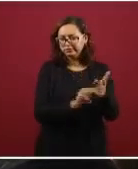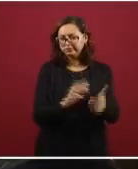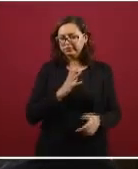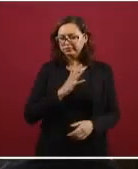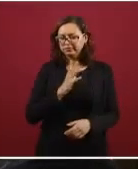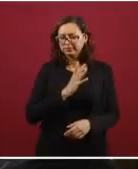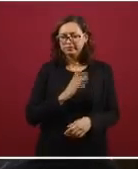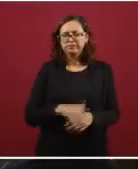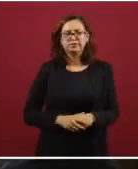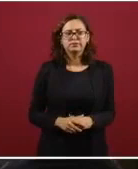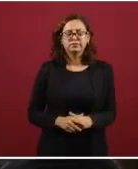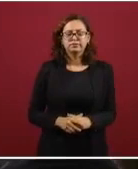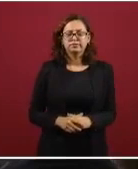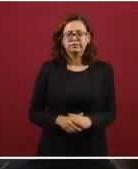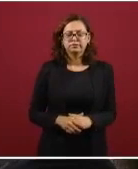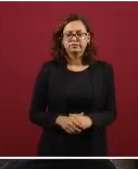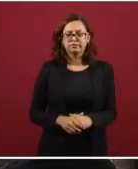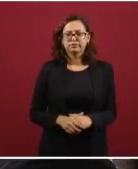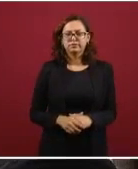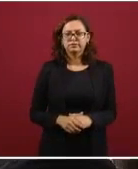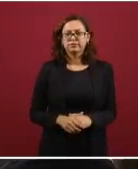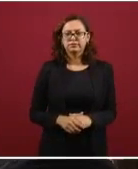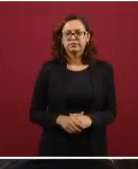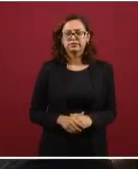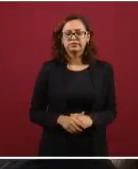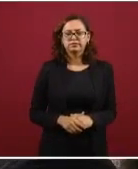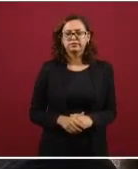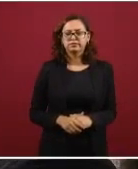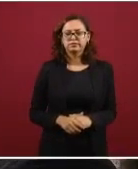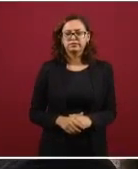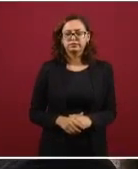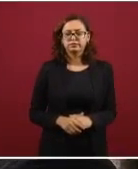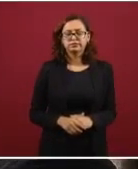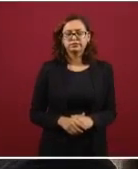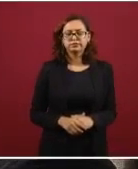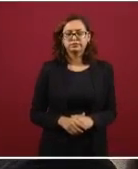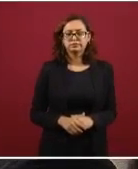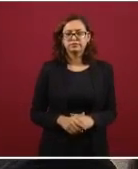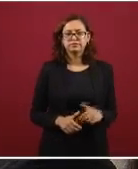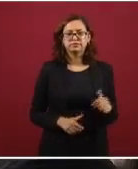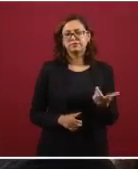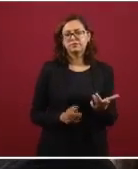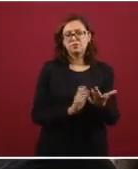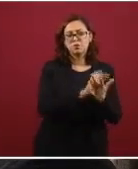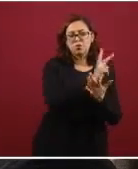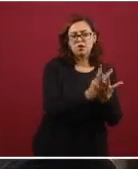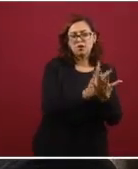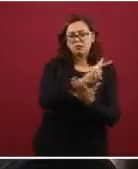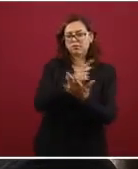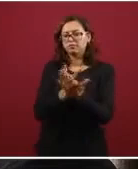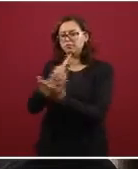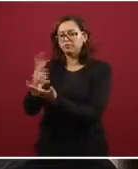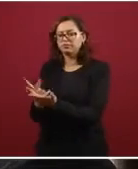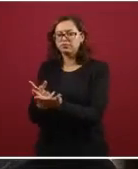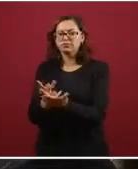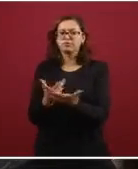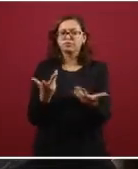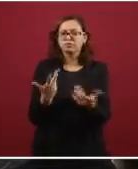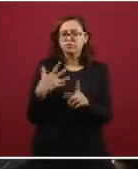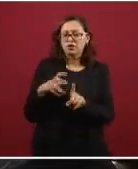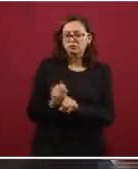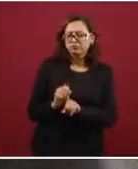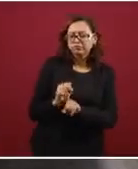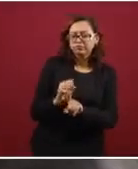¿Cuáles son las acciones a este momento, que avance tienen de estos programas? En el caso Sembrando